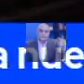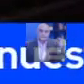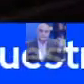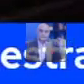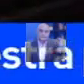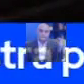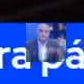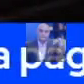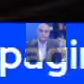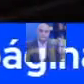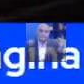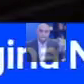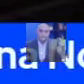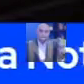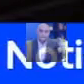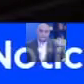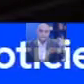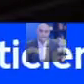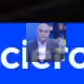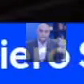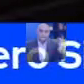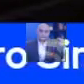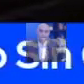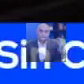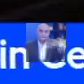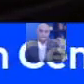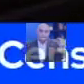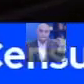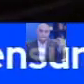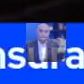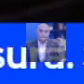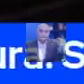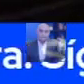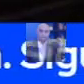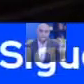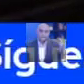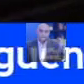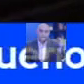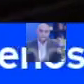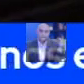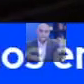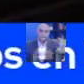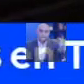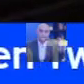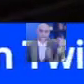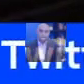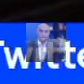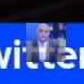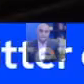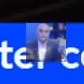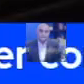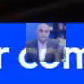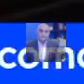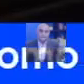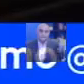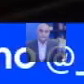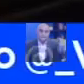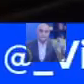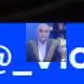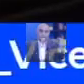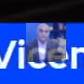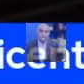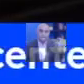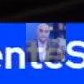que está experimentando y tienen un terror por lo que se les viene encima. Se les viene encima el